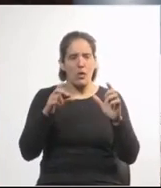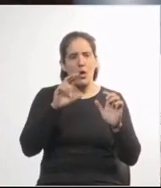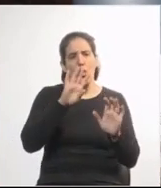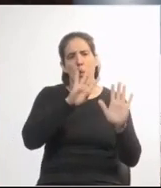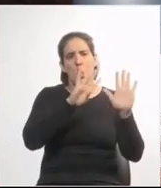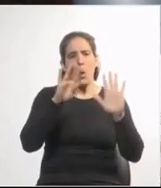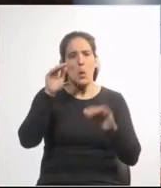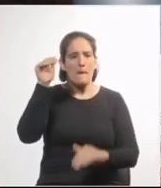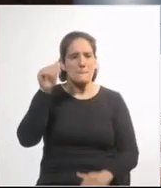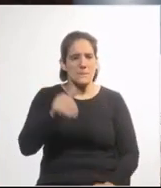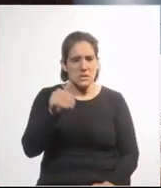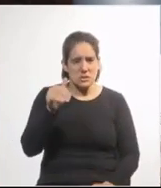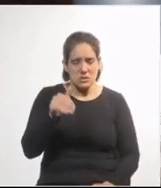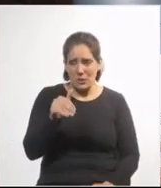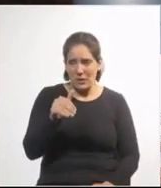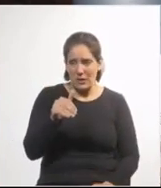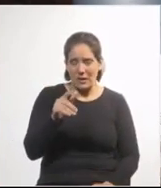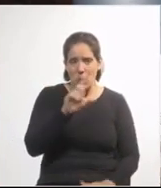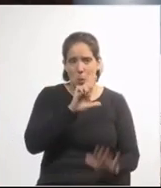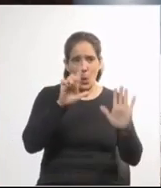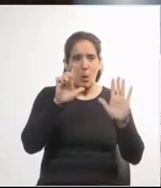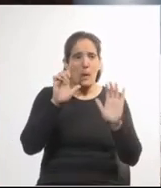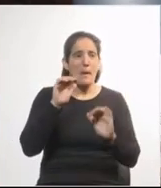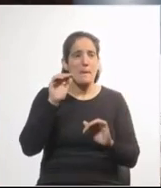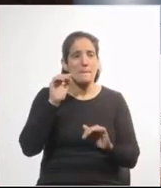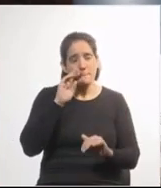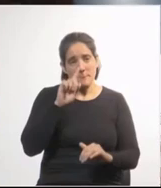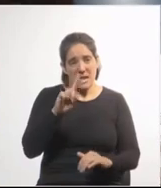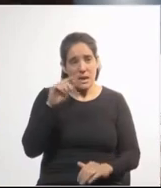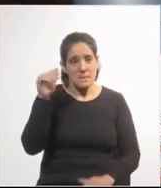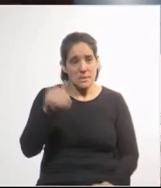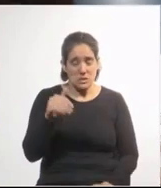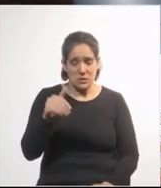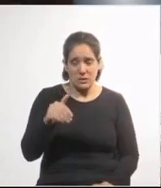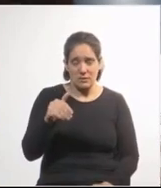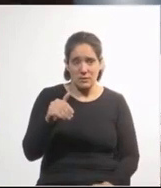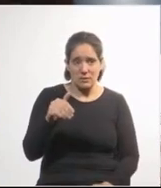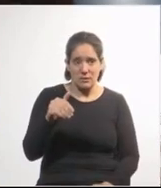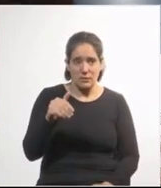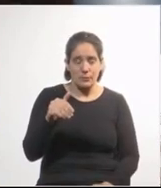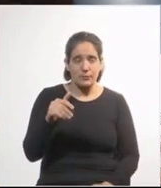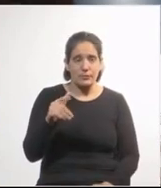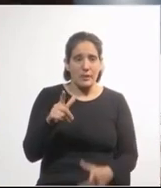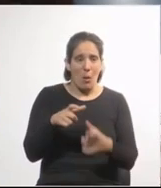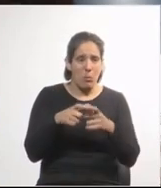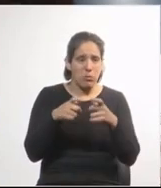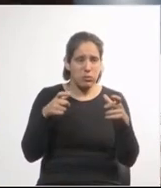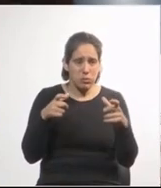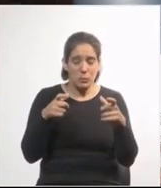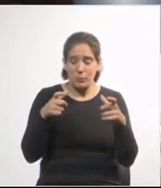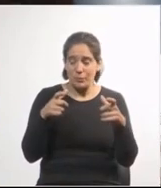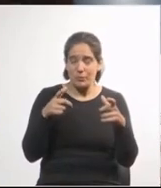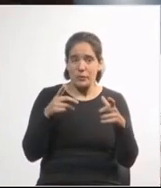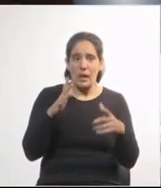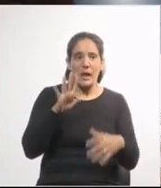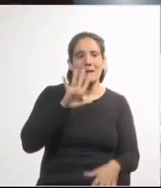9.000 millones entre diciembre del 2019 e igual mes del 2022. A su vez,